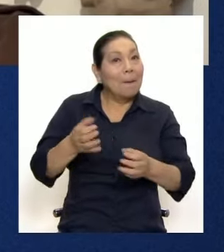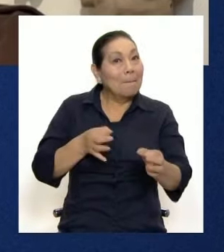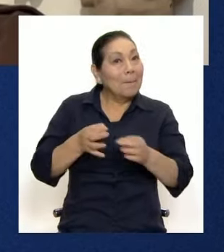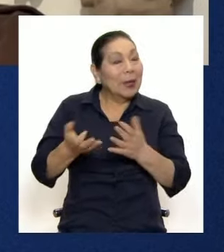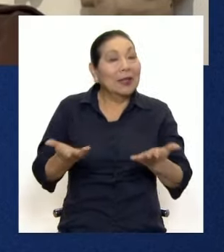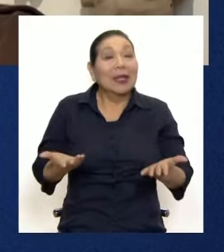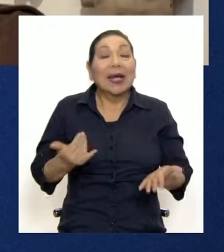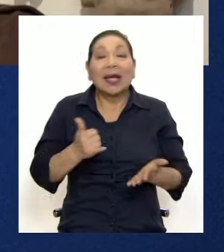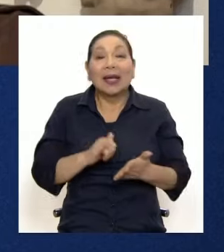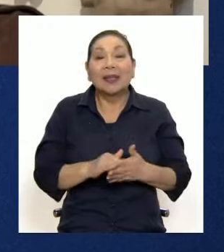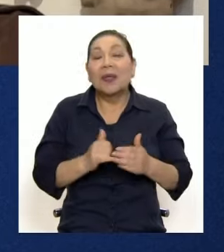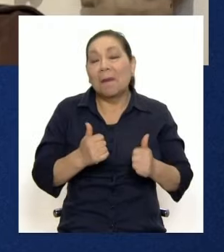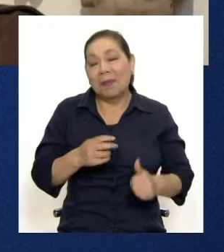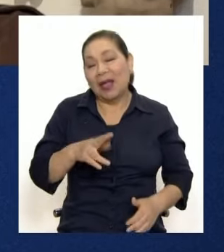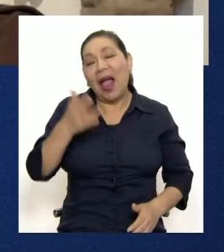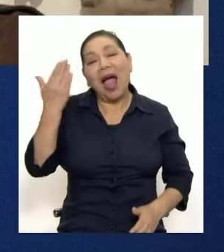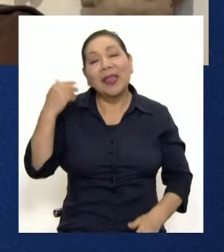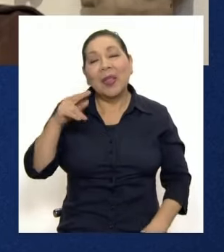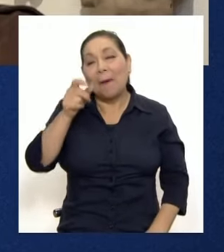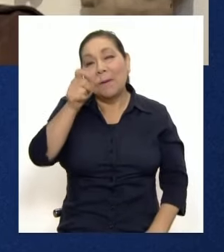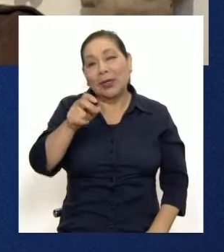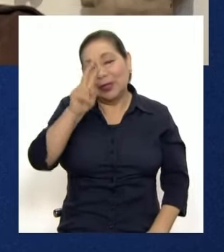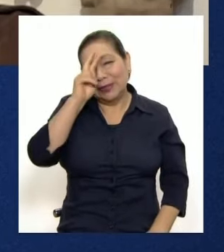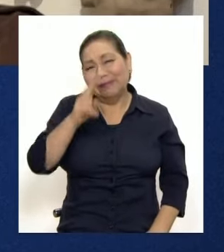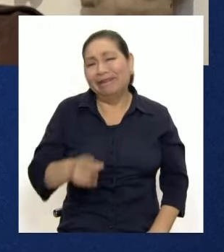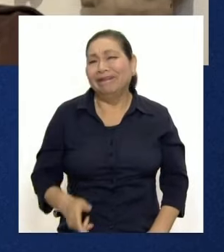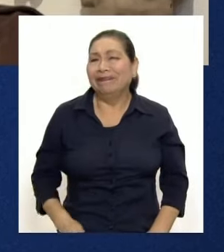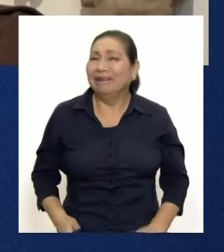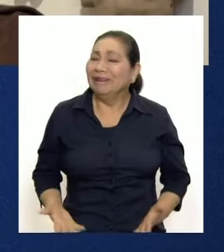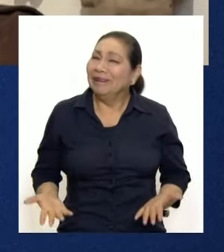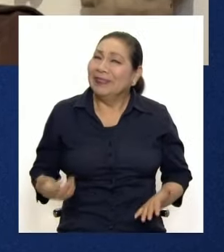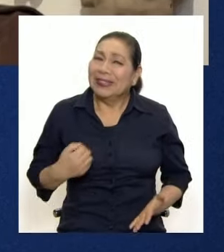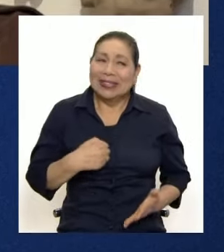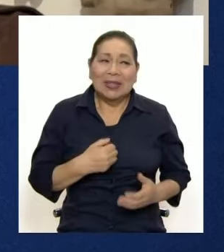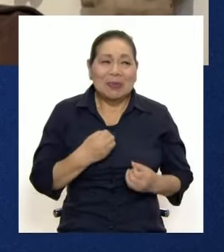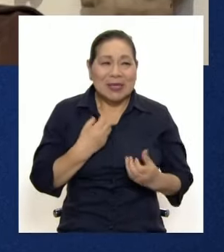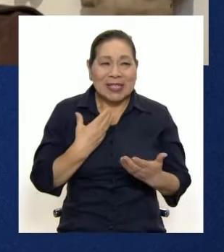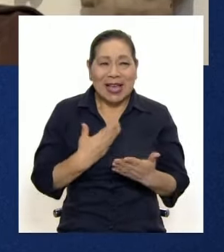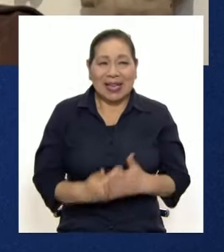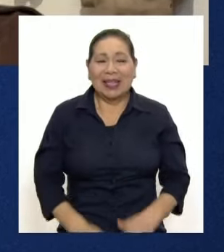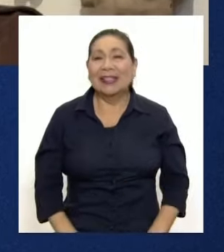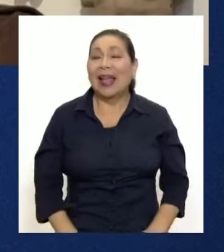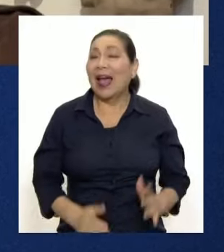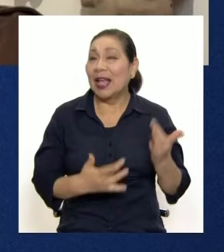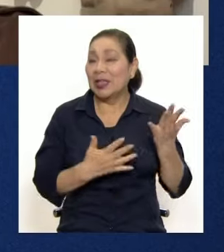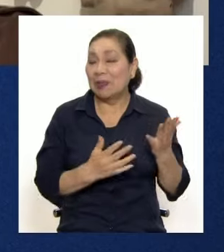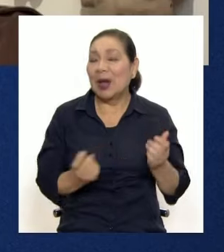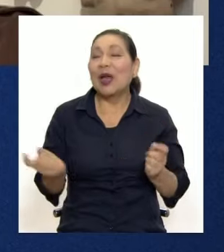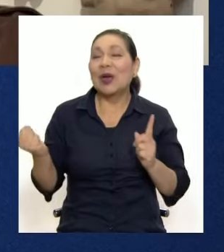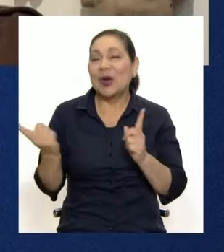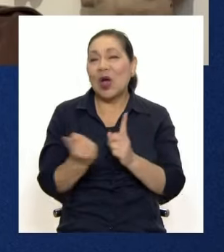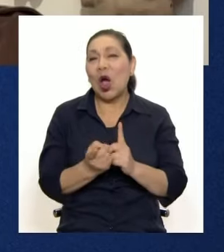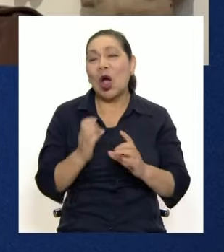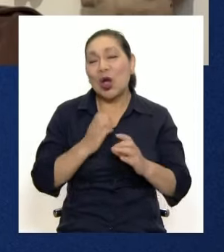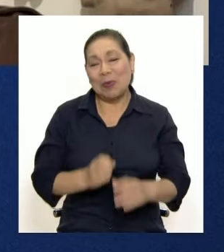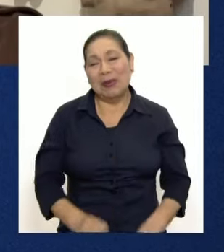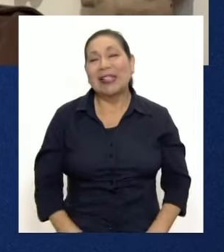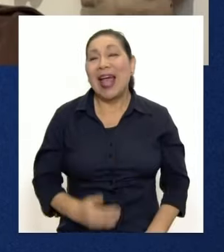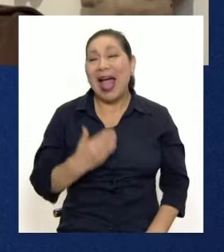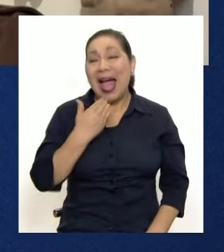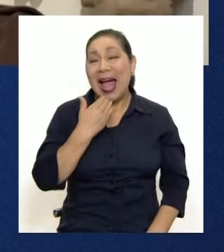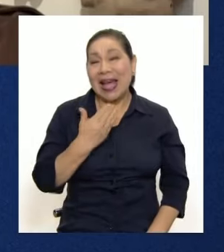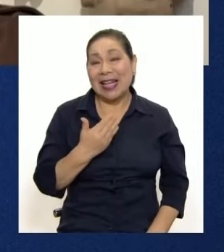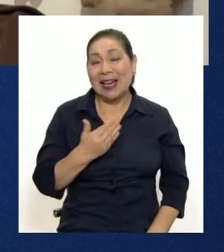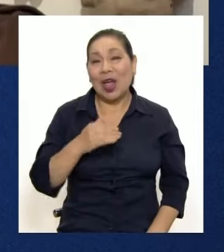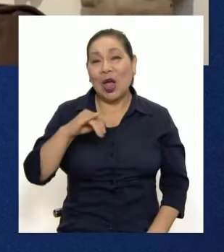todo lo que hicieron bien nuestros antepasados el tiempo se nos ha pasado señor kekli Muchísimas gracias que quede pendiente una segunda conversación agradecemos a